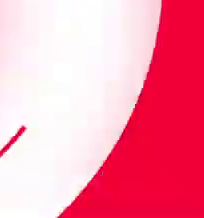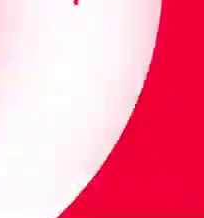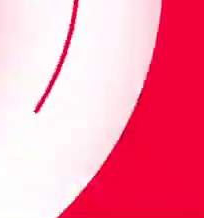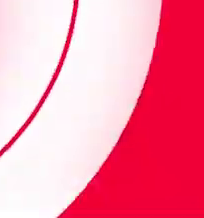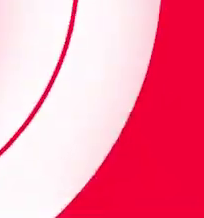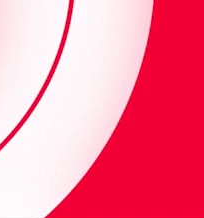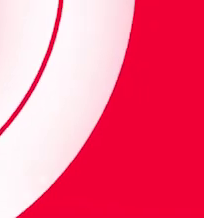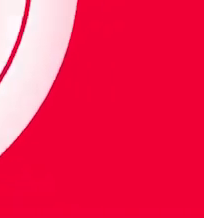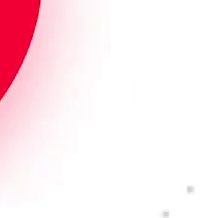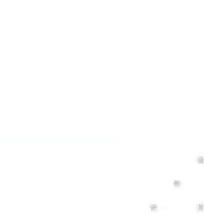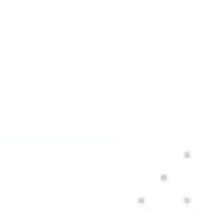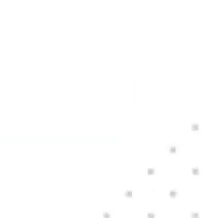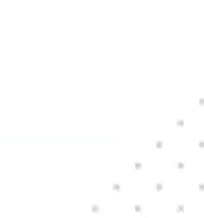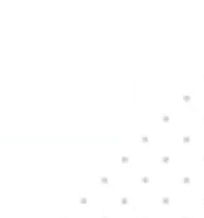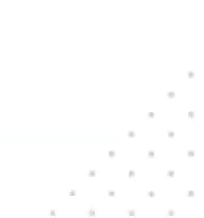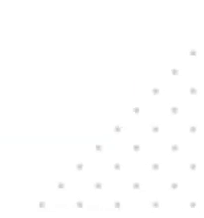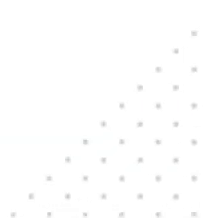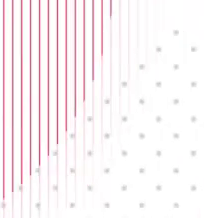Otros.